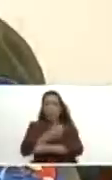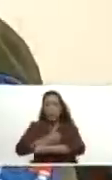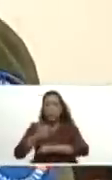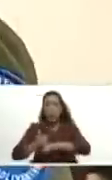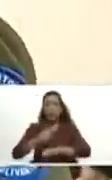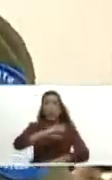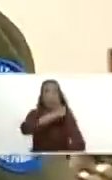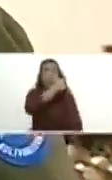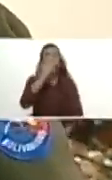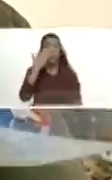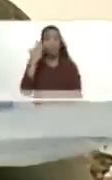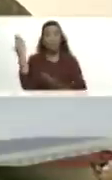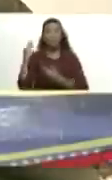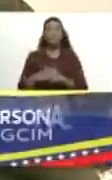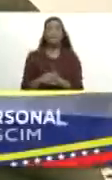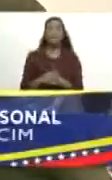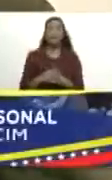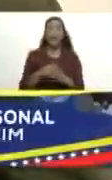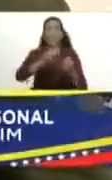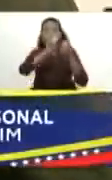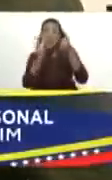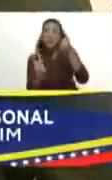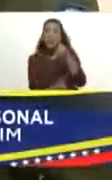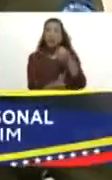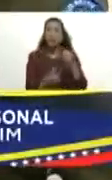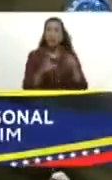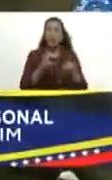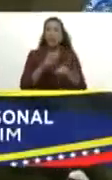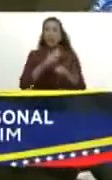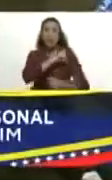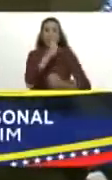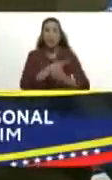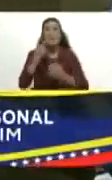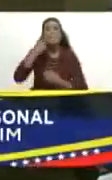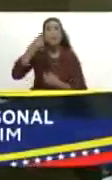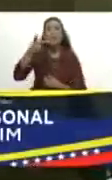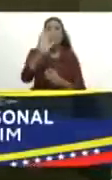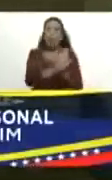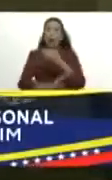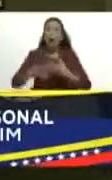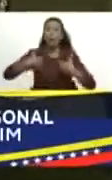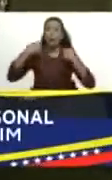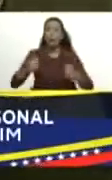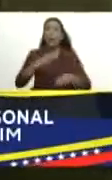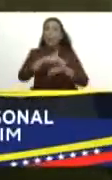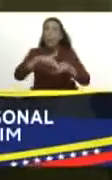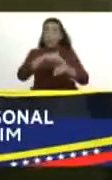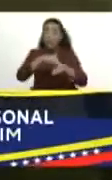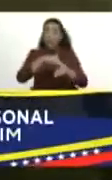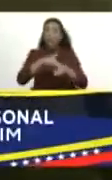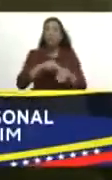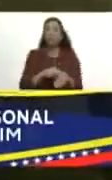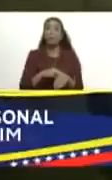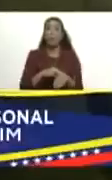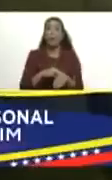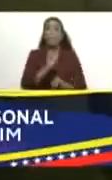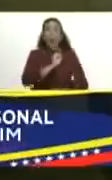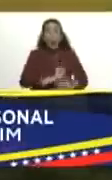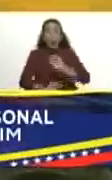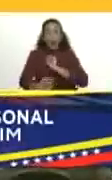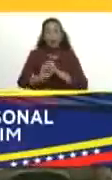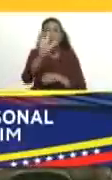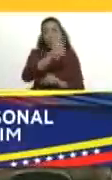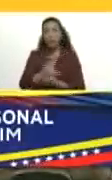jefe Vladimir Padrino López, vicepresidente sectorial de Soberanía Política, Seguridad y Paz y ministro del Poder Popular para la